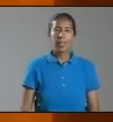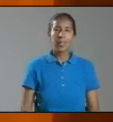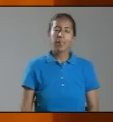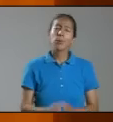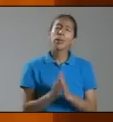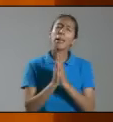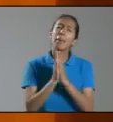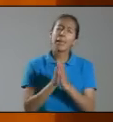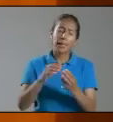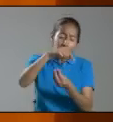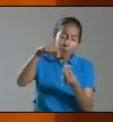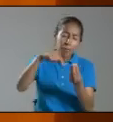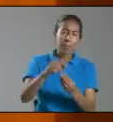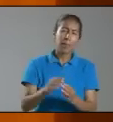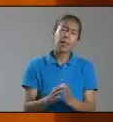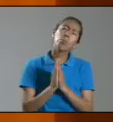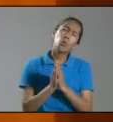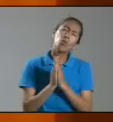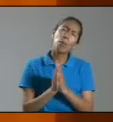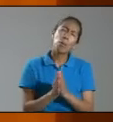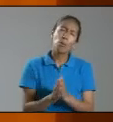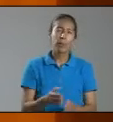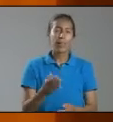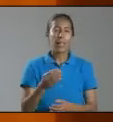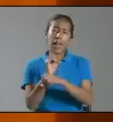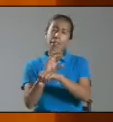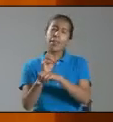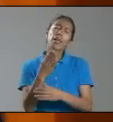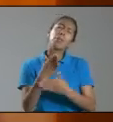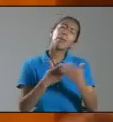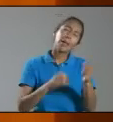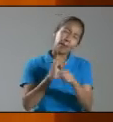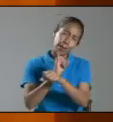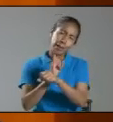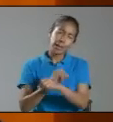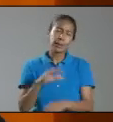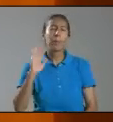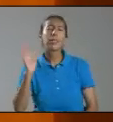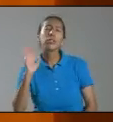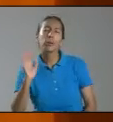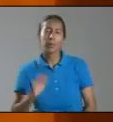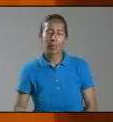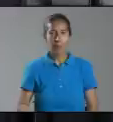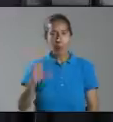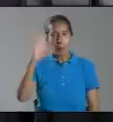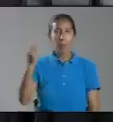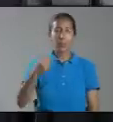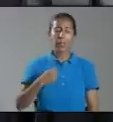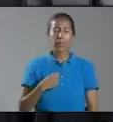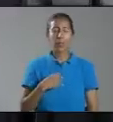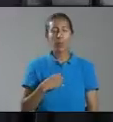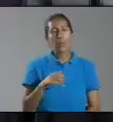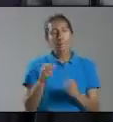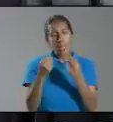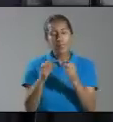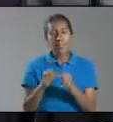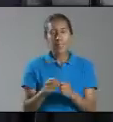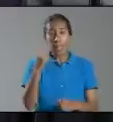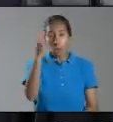razón, pues, pero yo les hice todo, porque les hice los ojos del gato con botas.